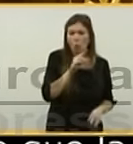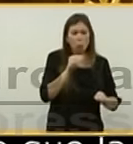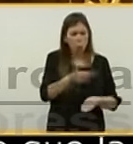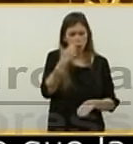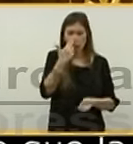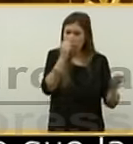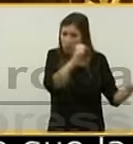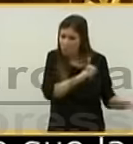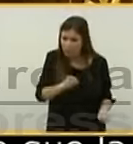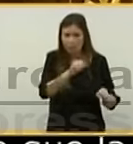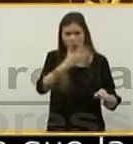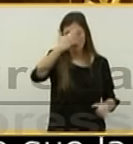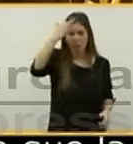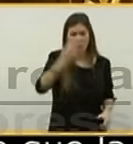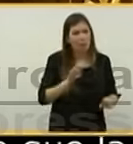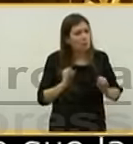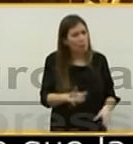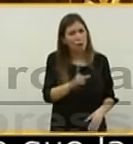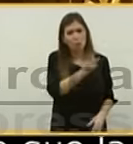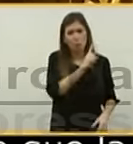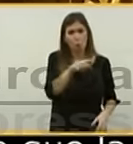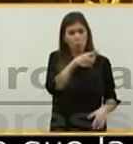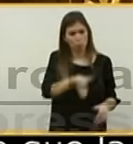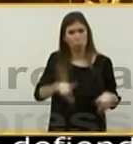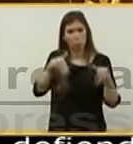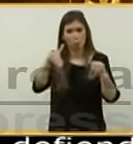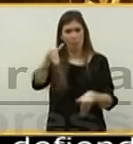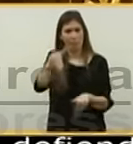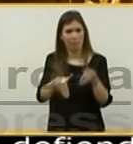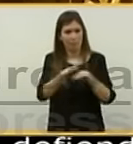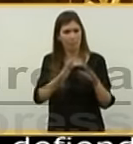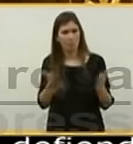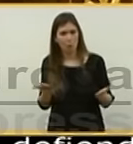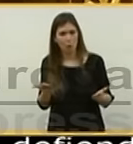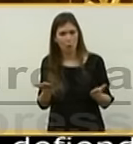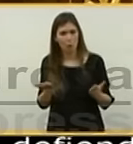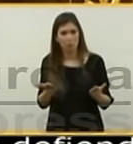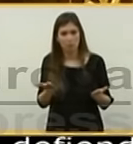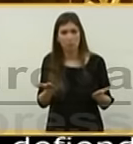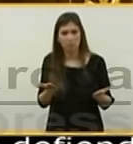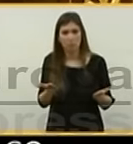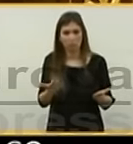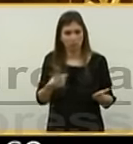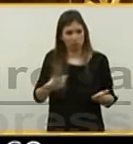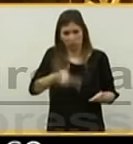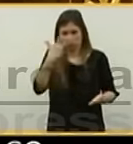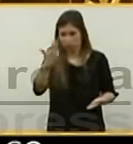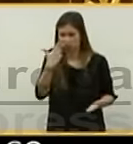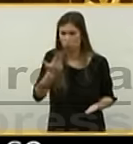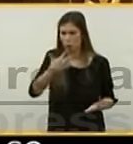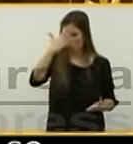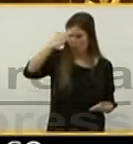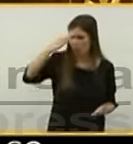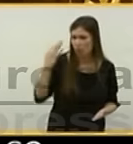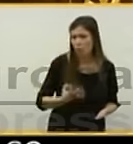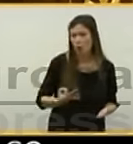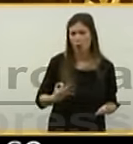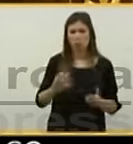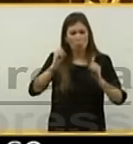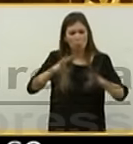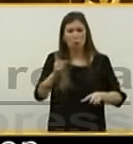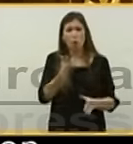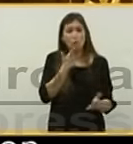y aquello por lo cual se presentó a las elecciones y que con ímpetu, con convicción, defiende. Yo no se lo voy a pedir